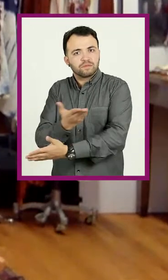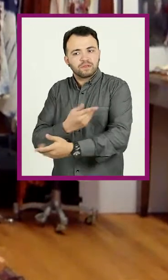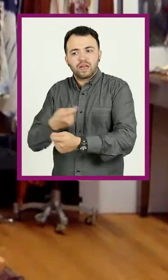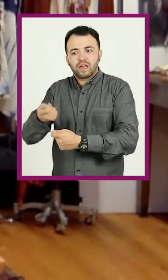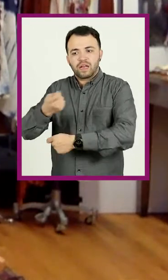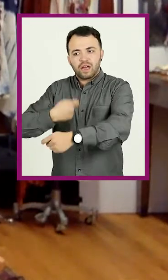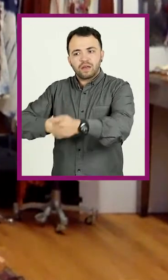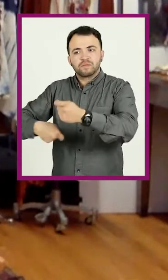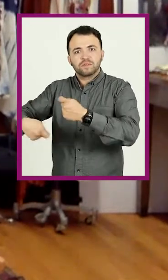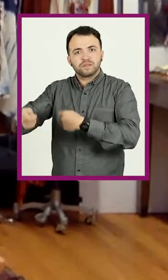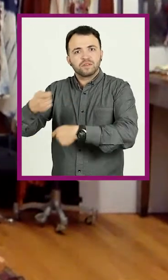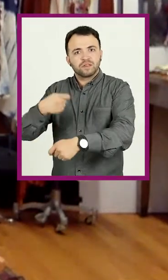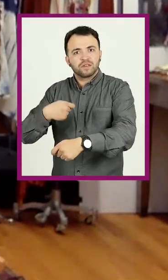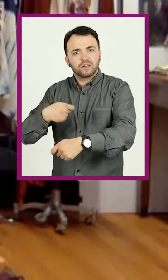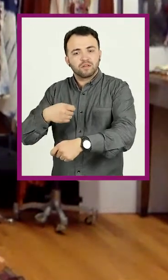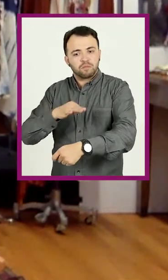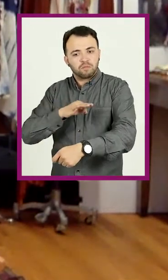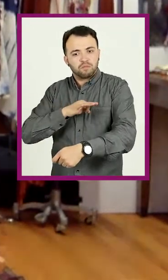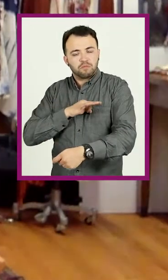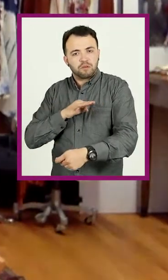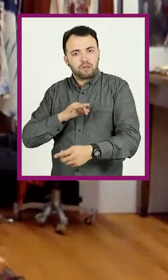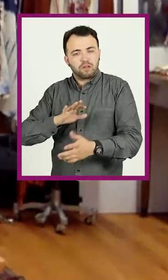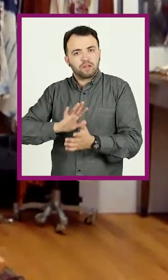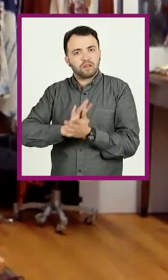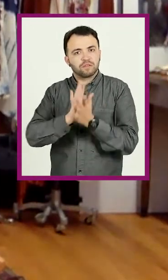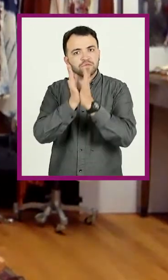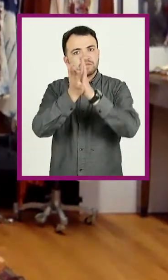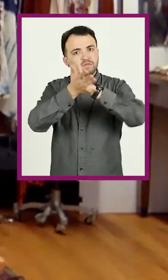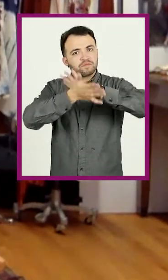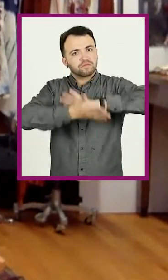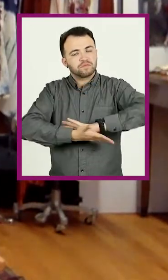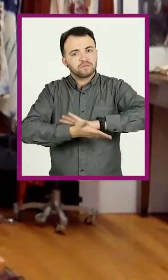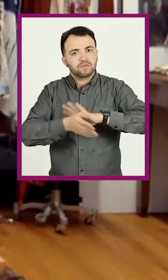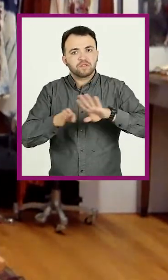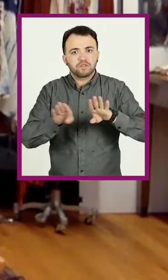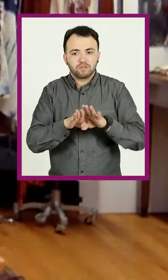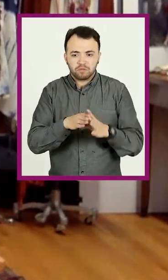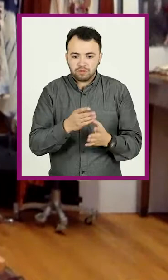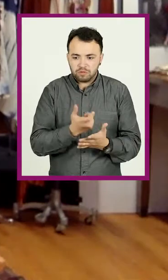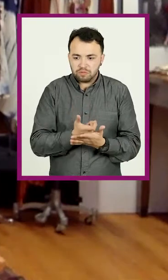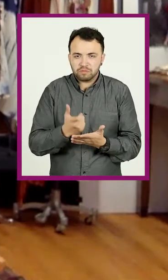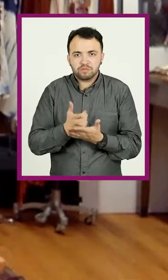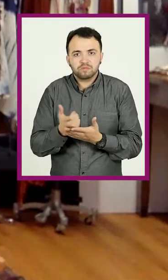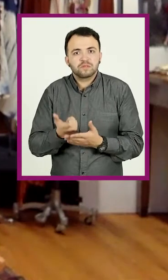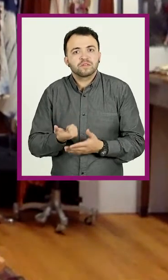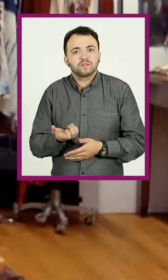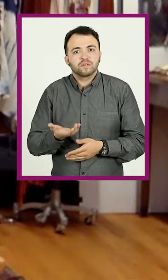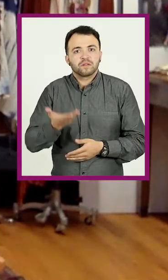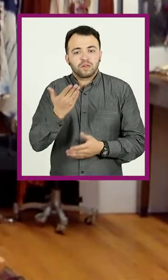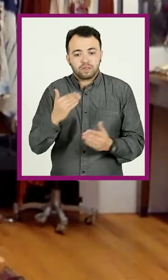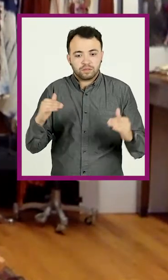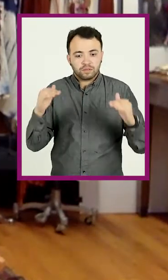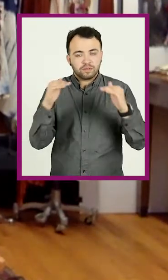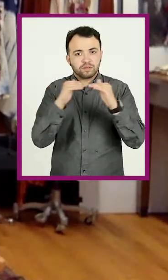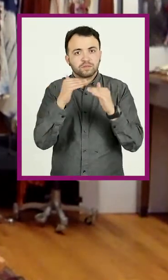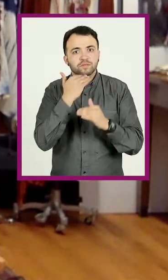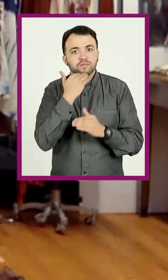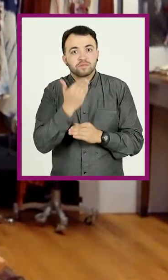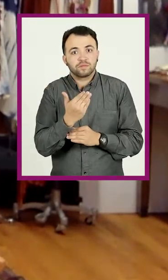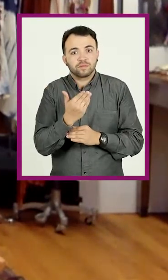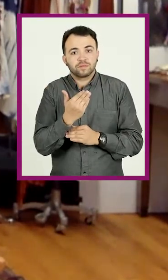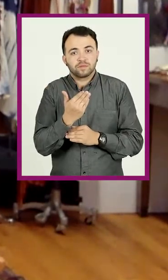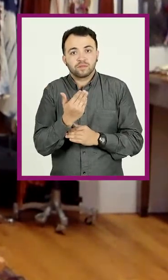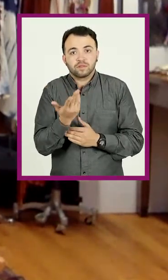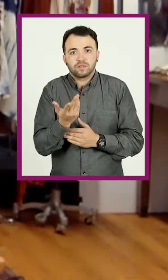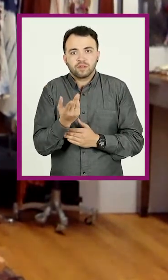tienen la capacidad de convertirse como en un tipo de economía paralela que no depende del